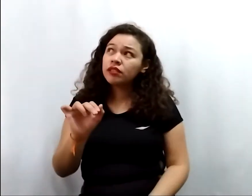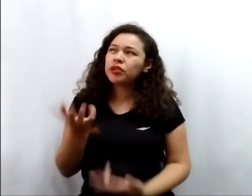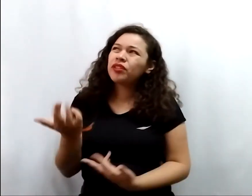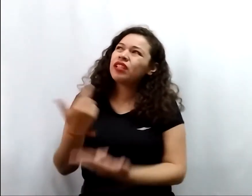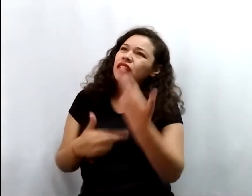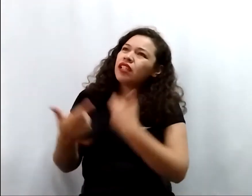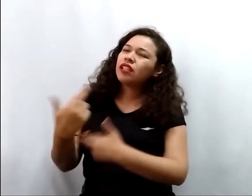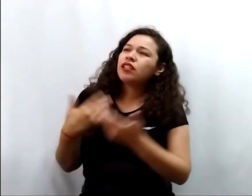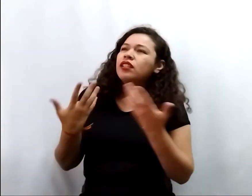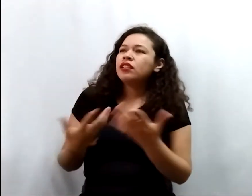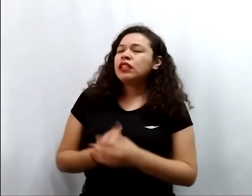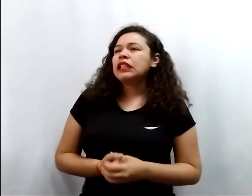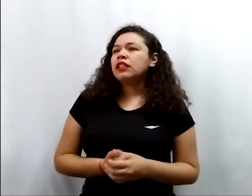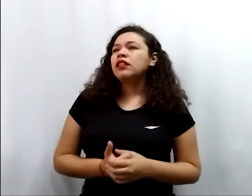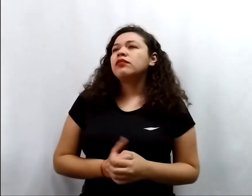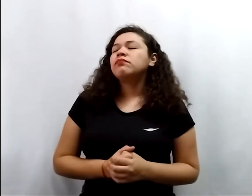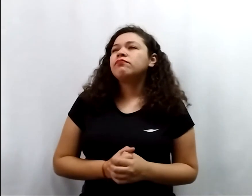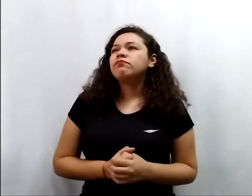o sea, es muy...